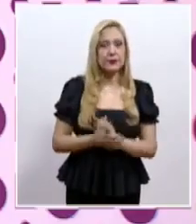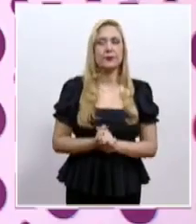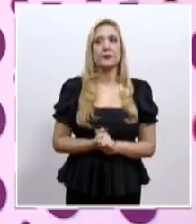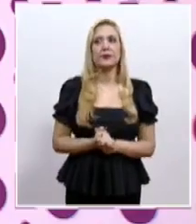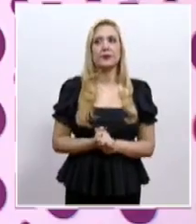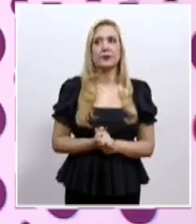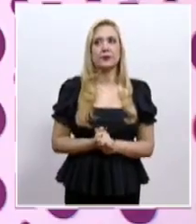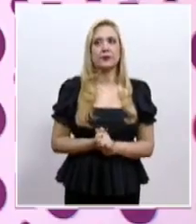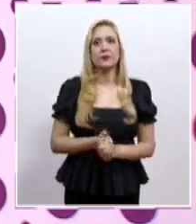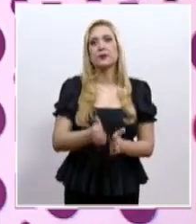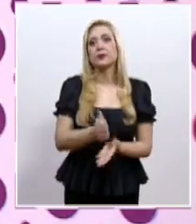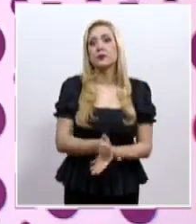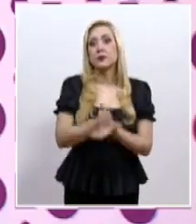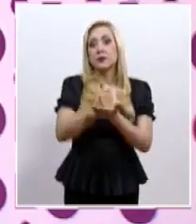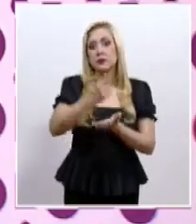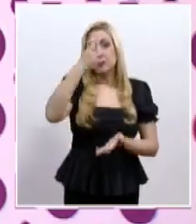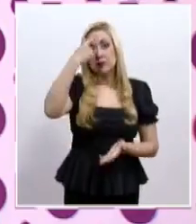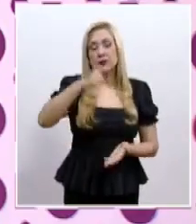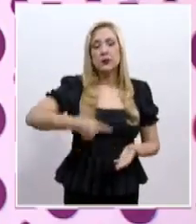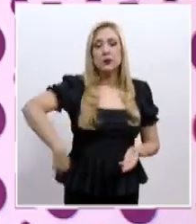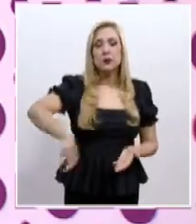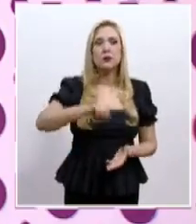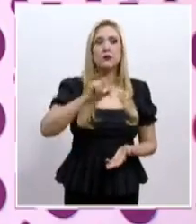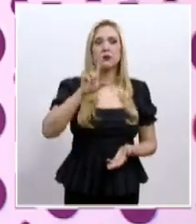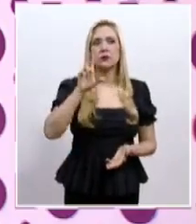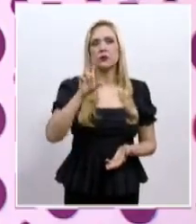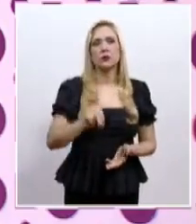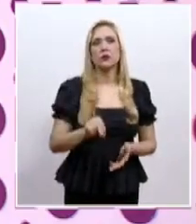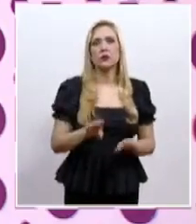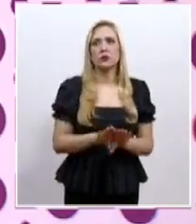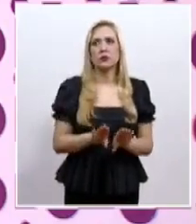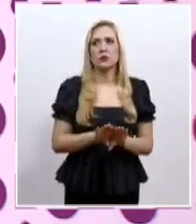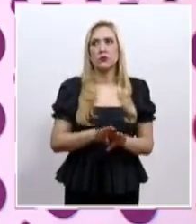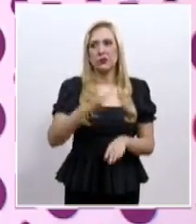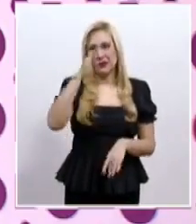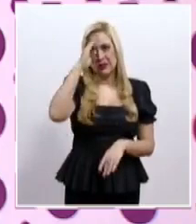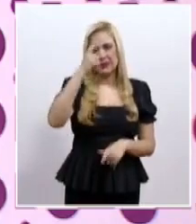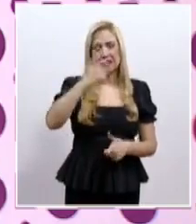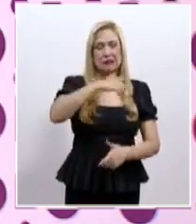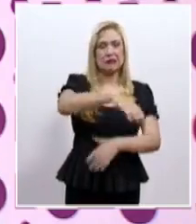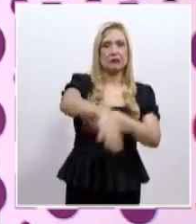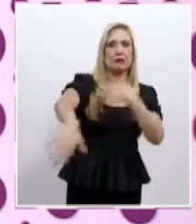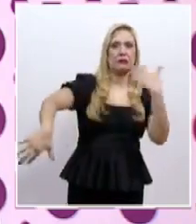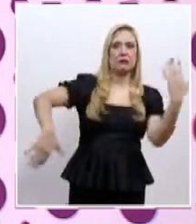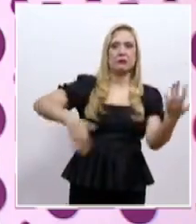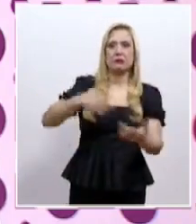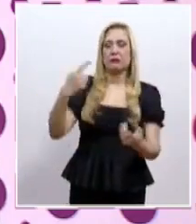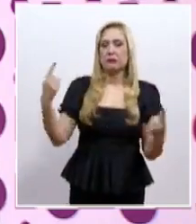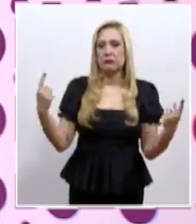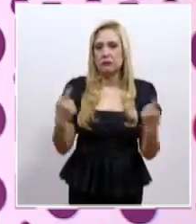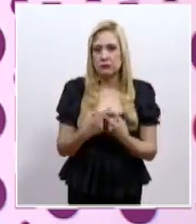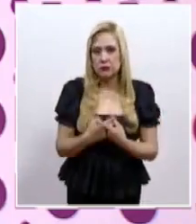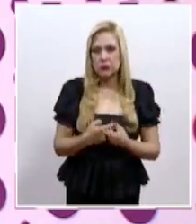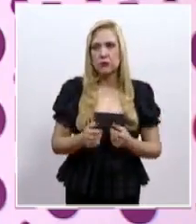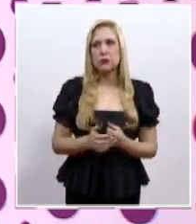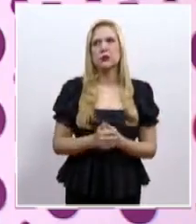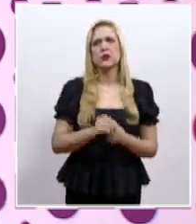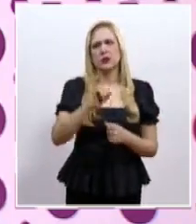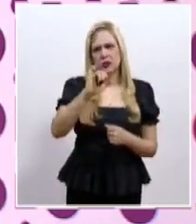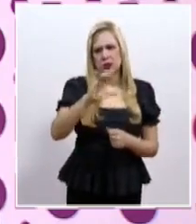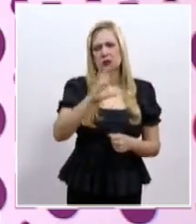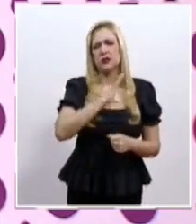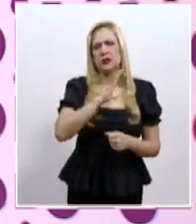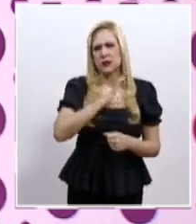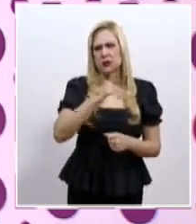ha ayudado para que no tengamos nosotros una crisis macroeconómica. Claro, sí tenemos altos